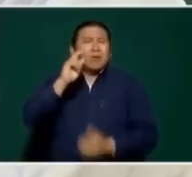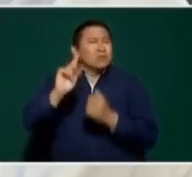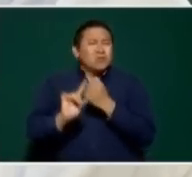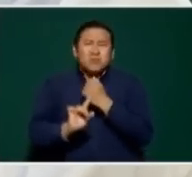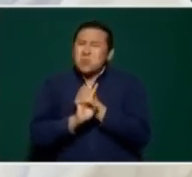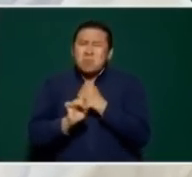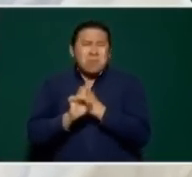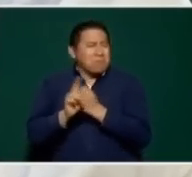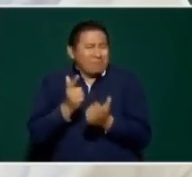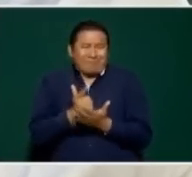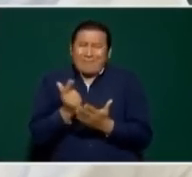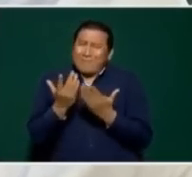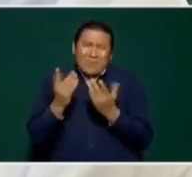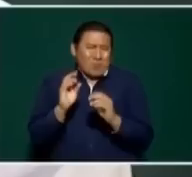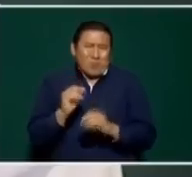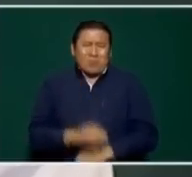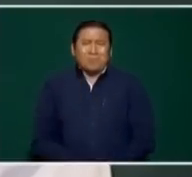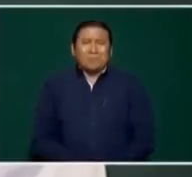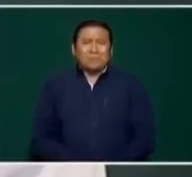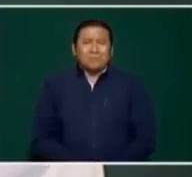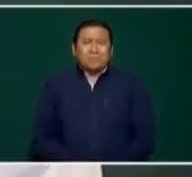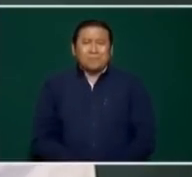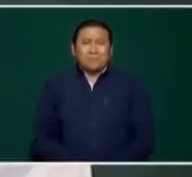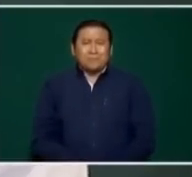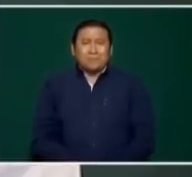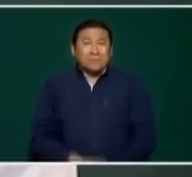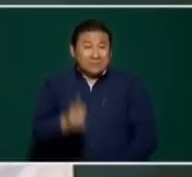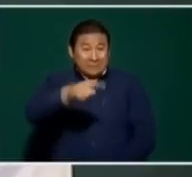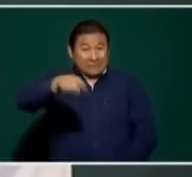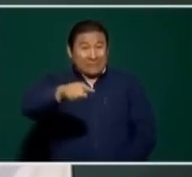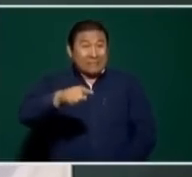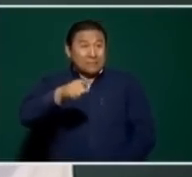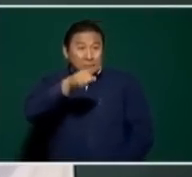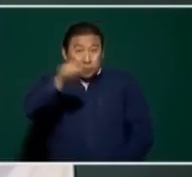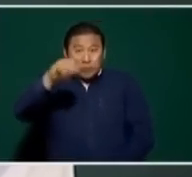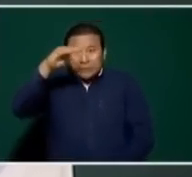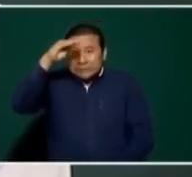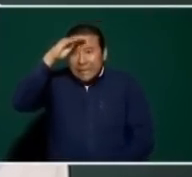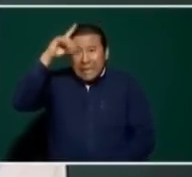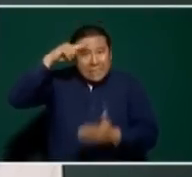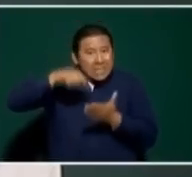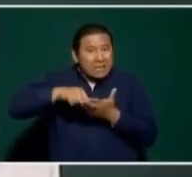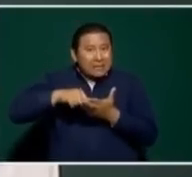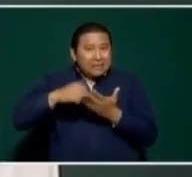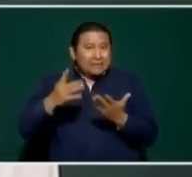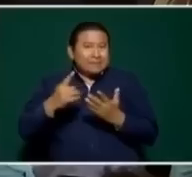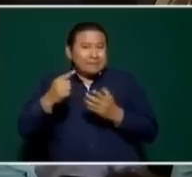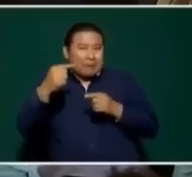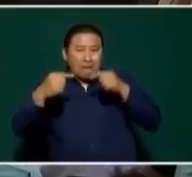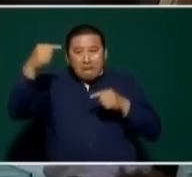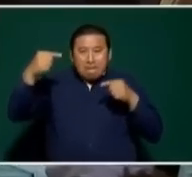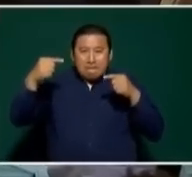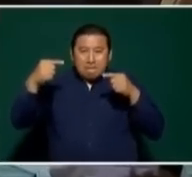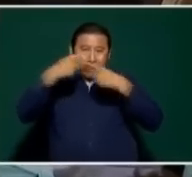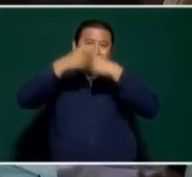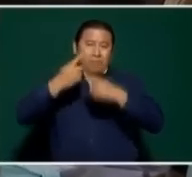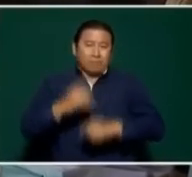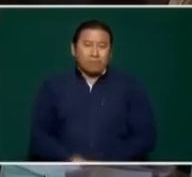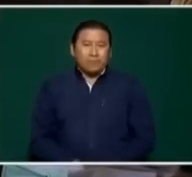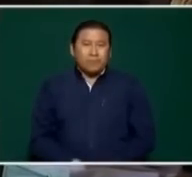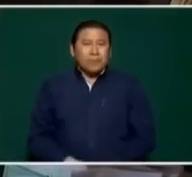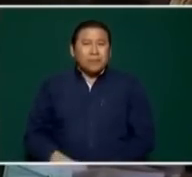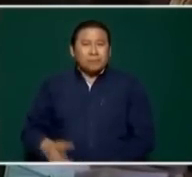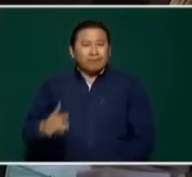problema mayor. Si ustedes lo consideran así, discrepamos.